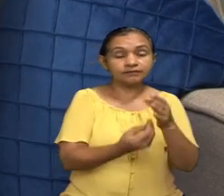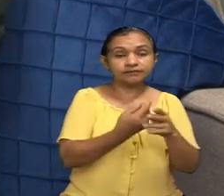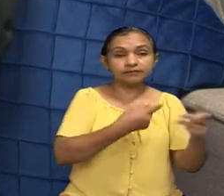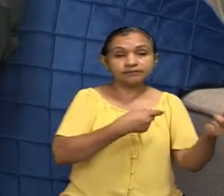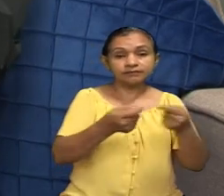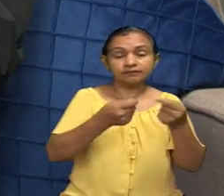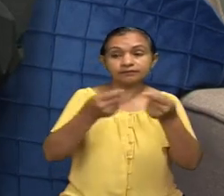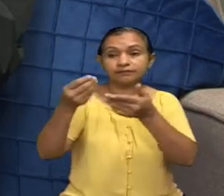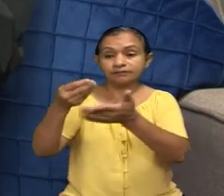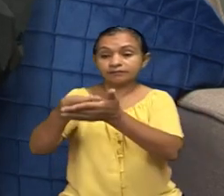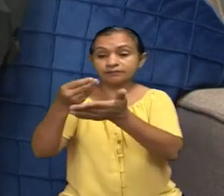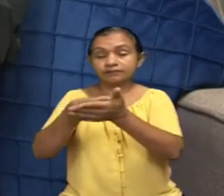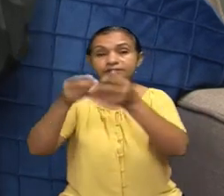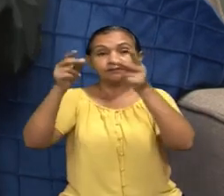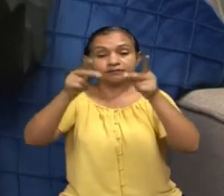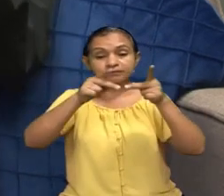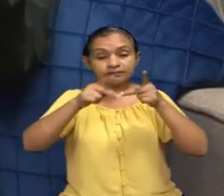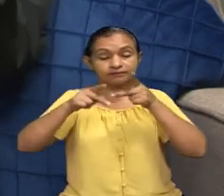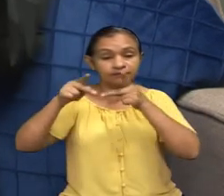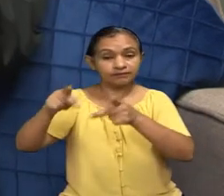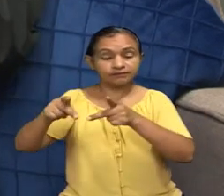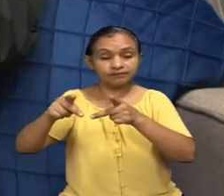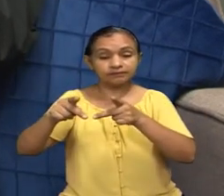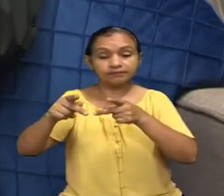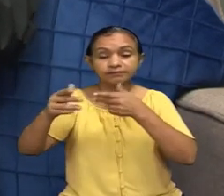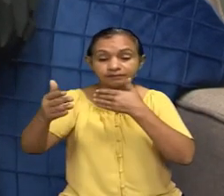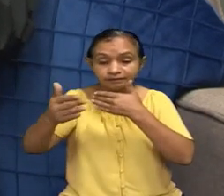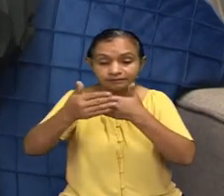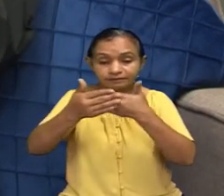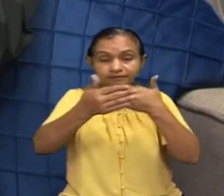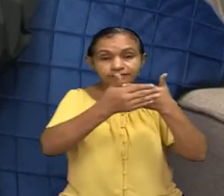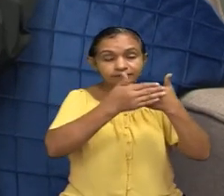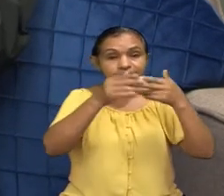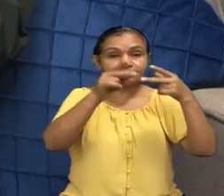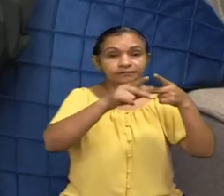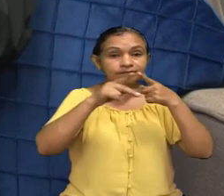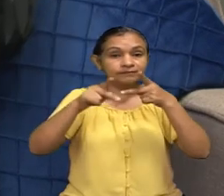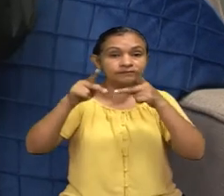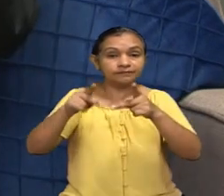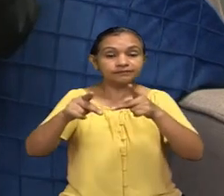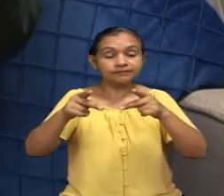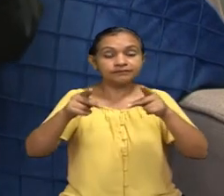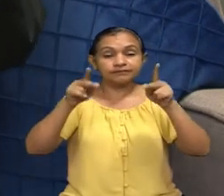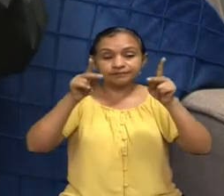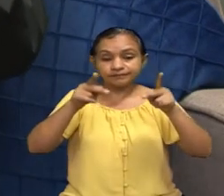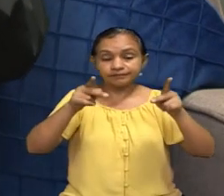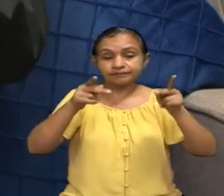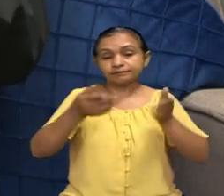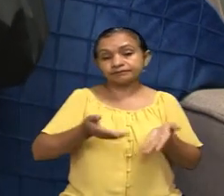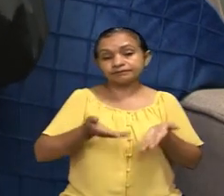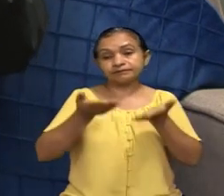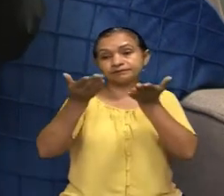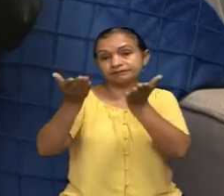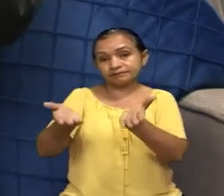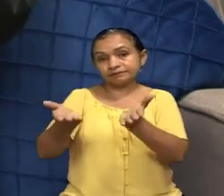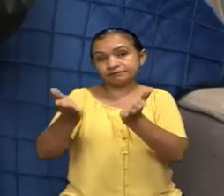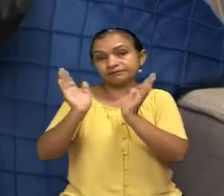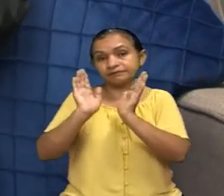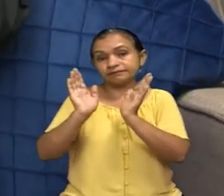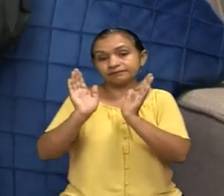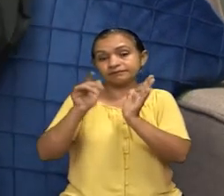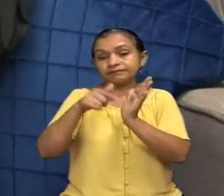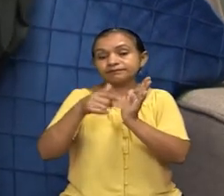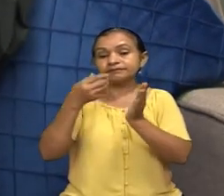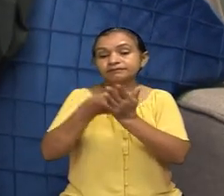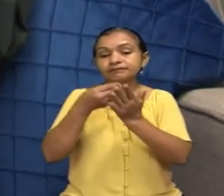comerciantes y consumidores. Es una estrategia de acercamiento para que los productos puedan ser presentados y a su vez puedan